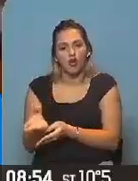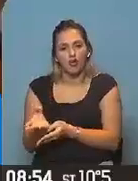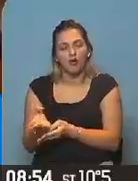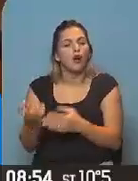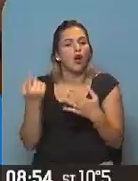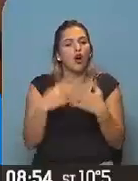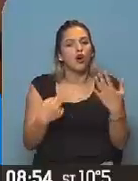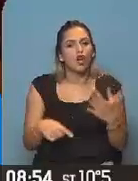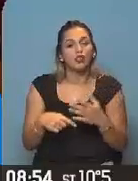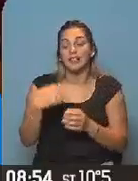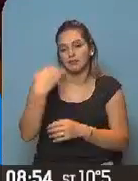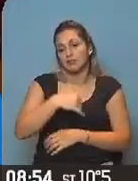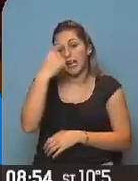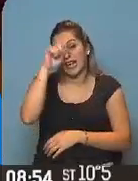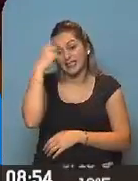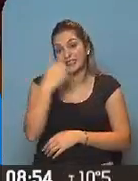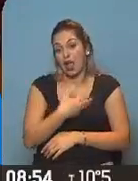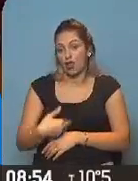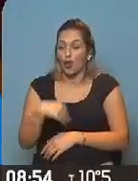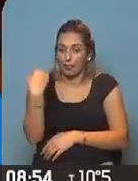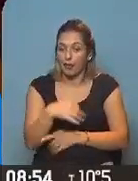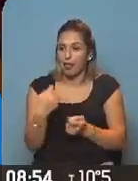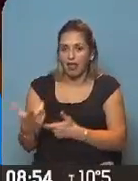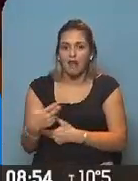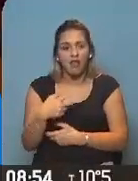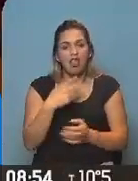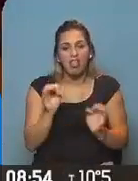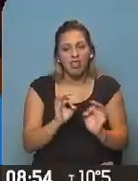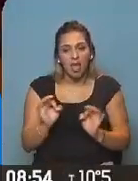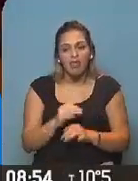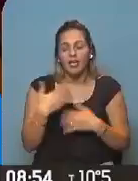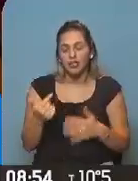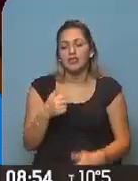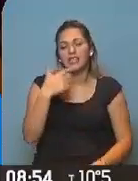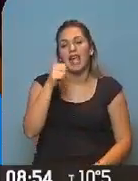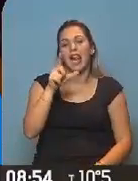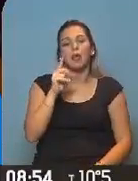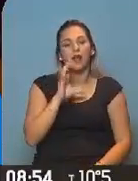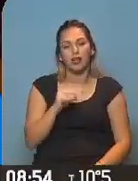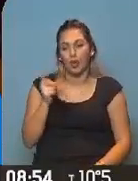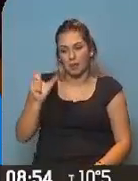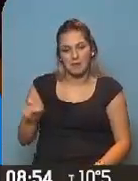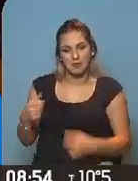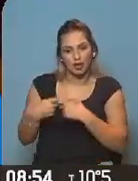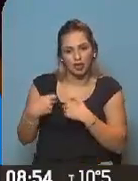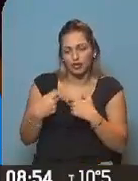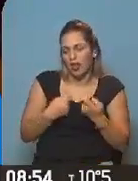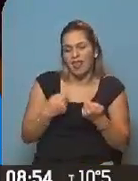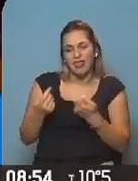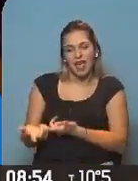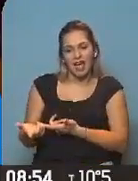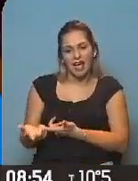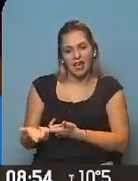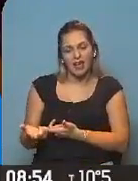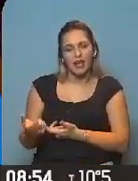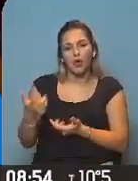que tal vez el Estado tendría que haber dado y que no dio, y Alberto está supliendo esa falta, ¿no?, de